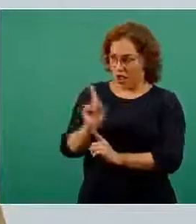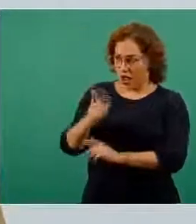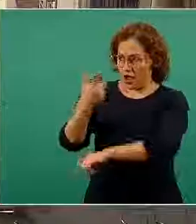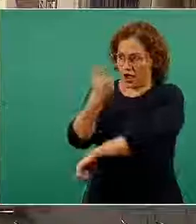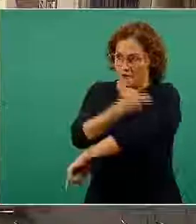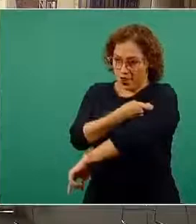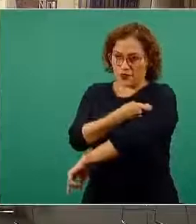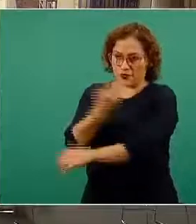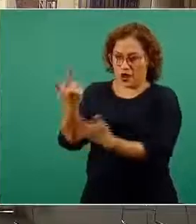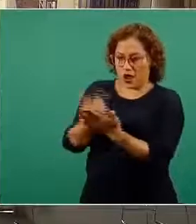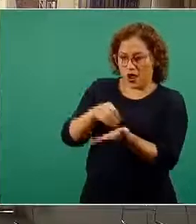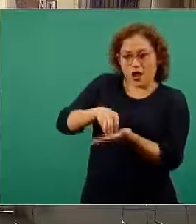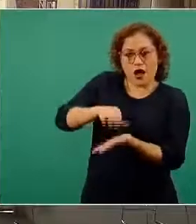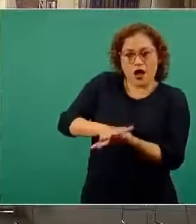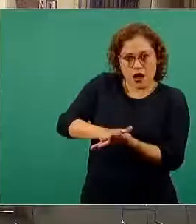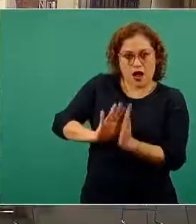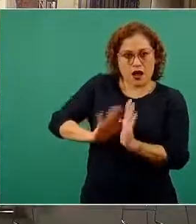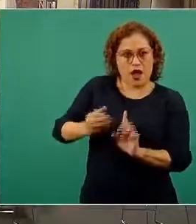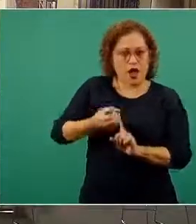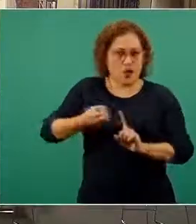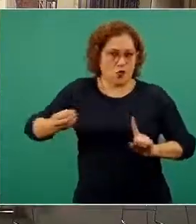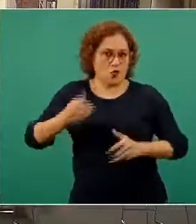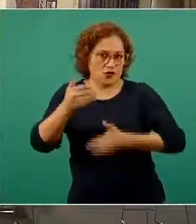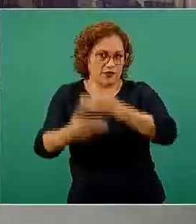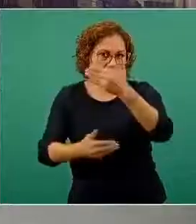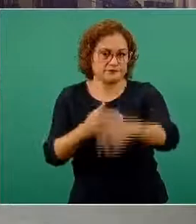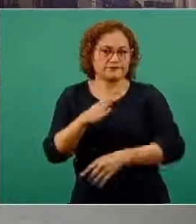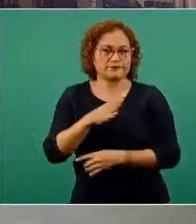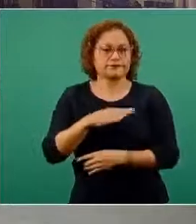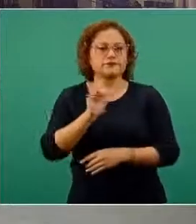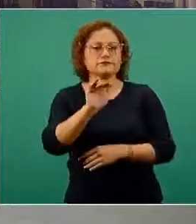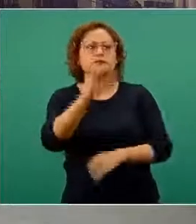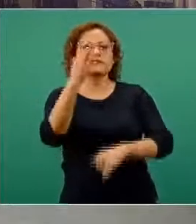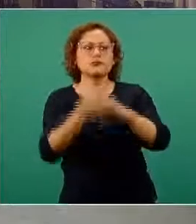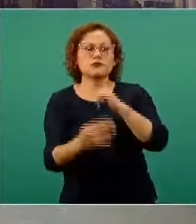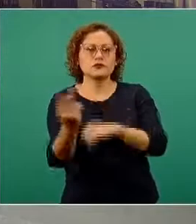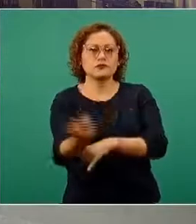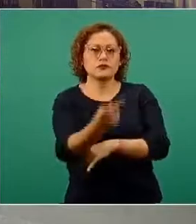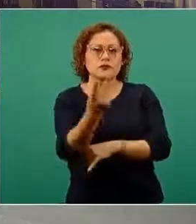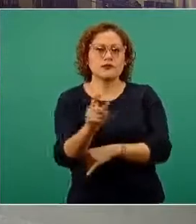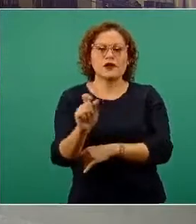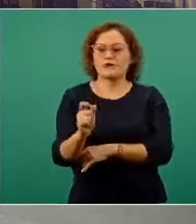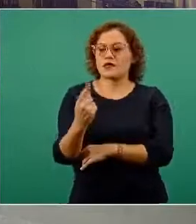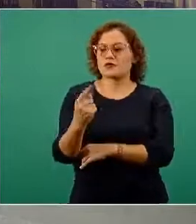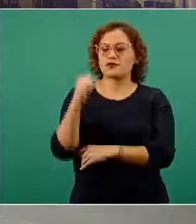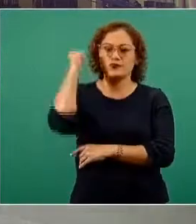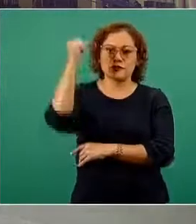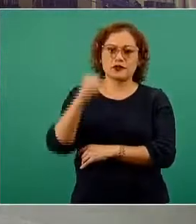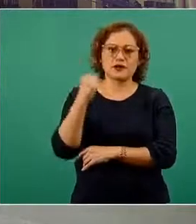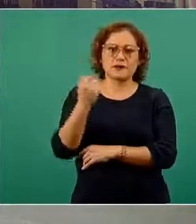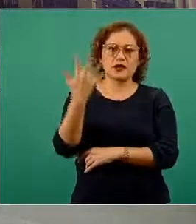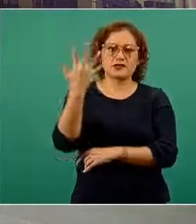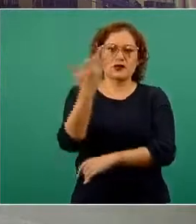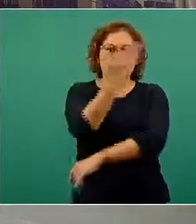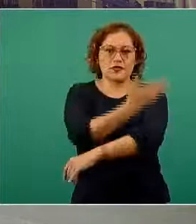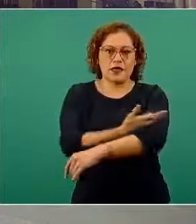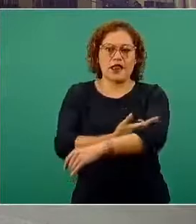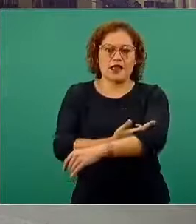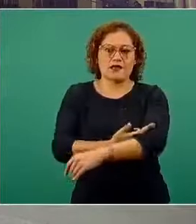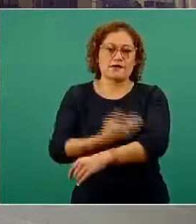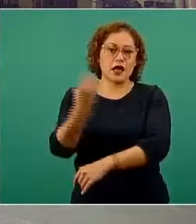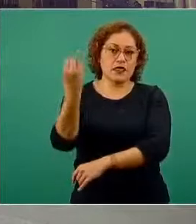¿no? Gracias. Y finalmente, doctor Gatell, el miércoles 21 de abril a las 5 de la tarde habrá una sesión en vivo con el